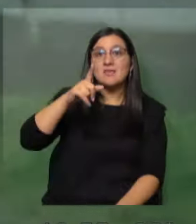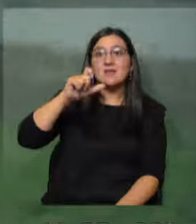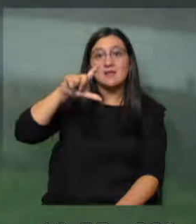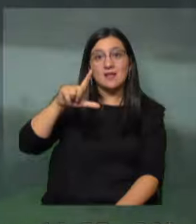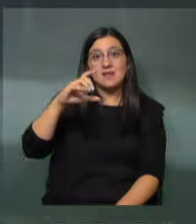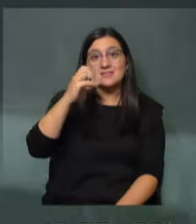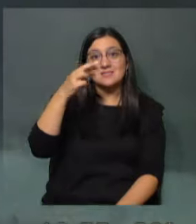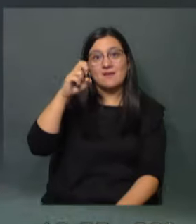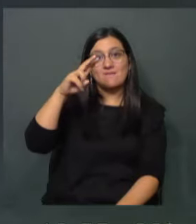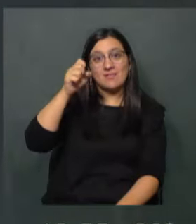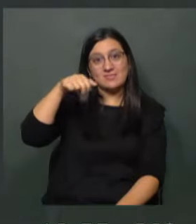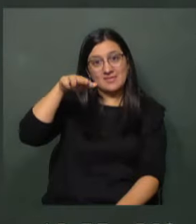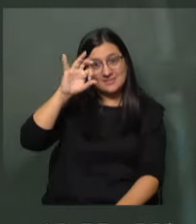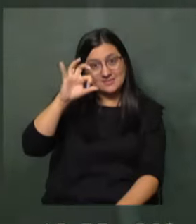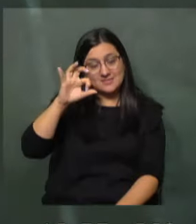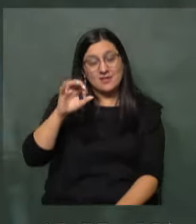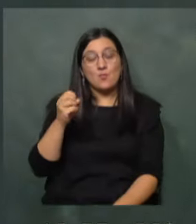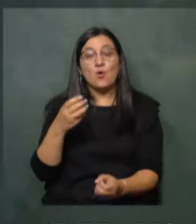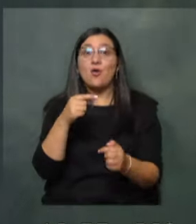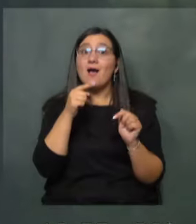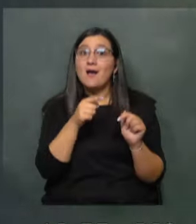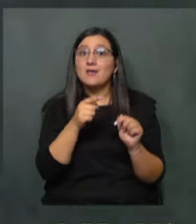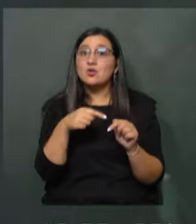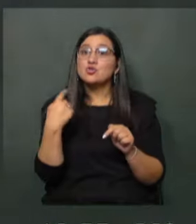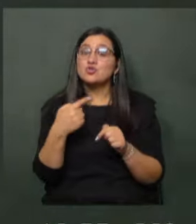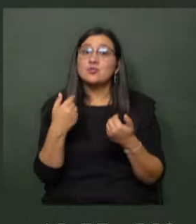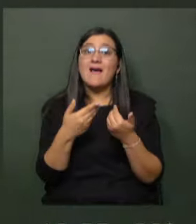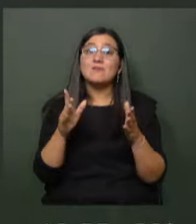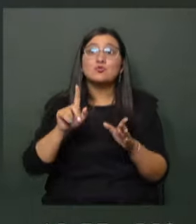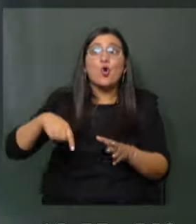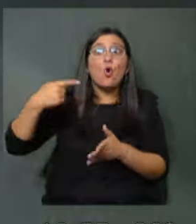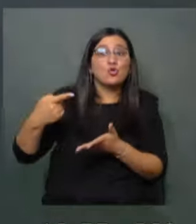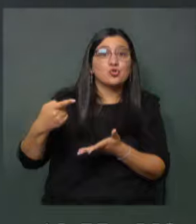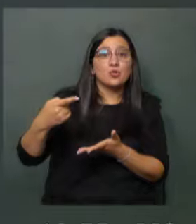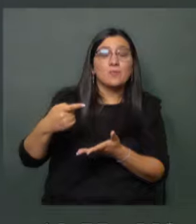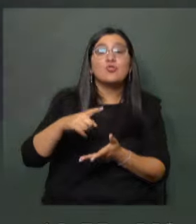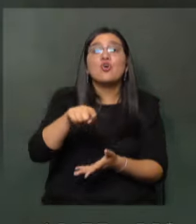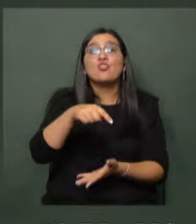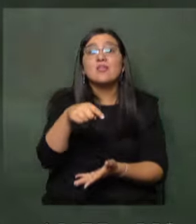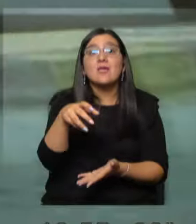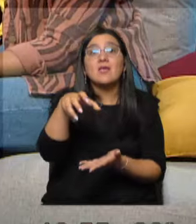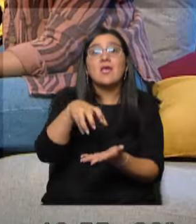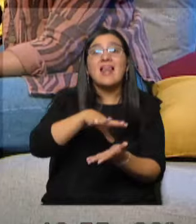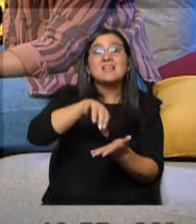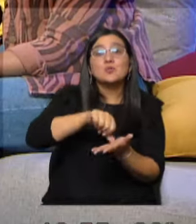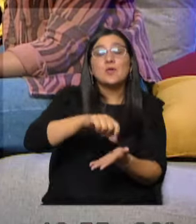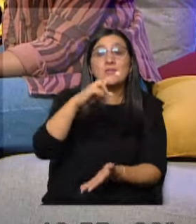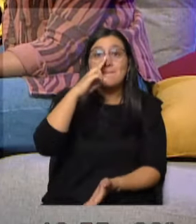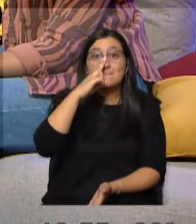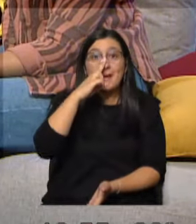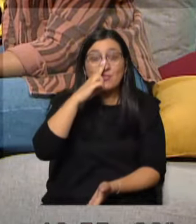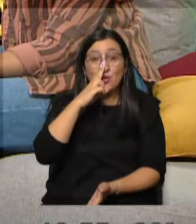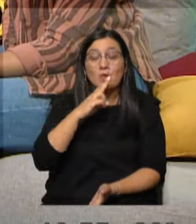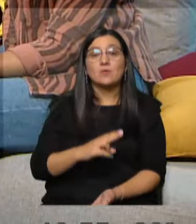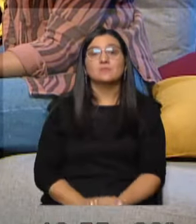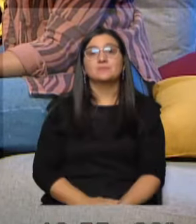Tenemos en San Jacinto. Bueno, nosotros vamos a abrir otro. Pero en Pando. ¡Qué bueno! ¡Ah, mirá qué bien! O sea, tiene como un